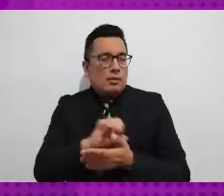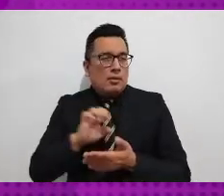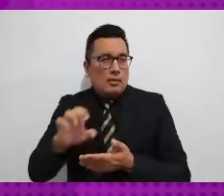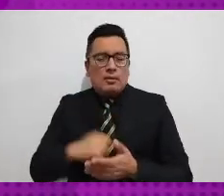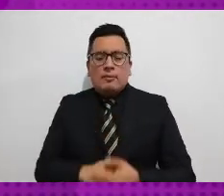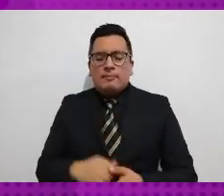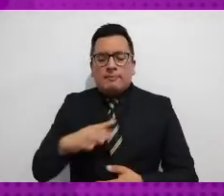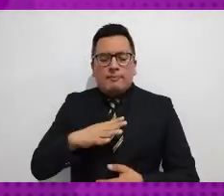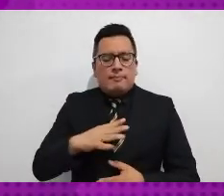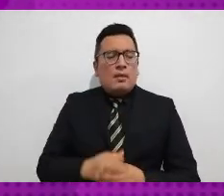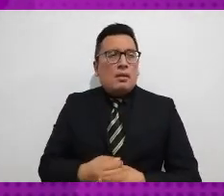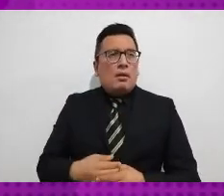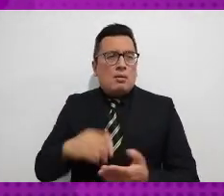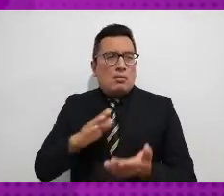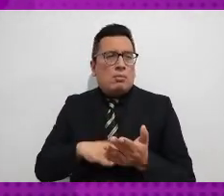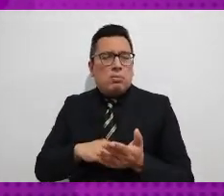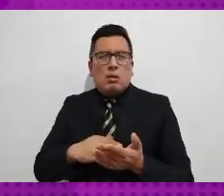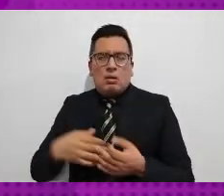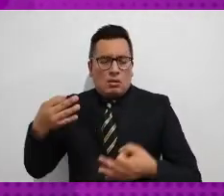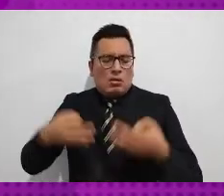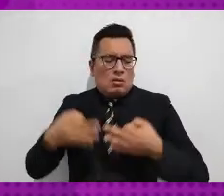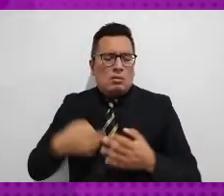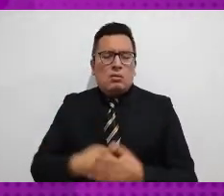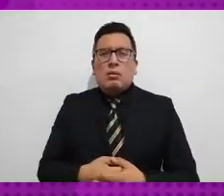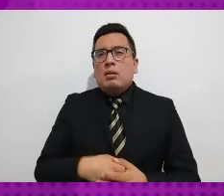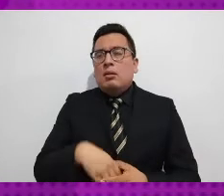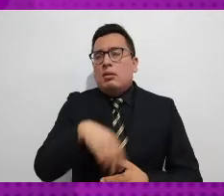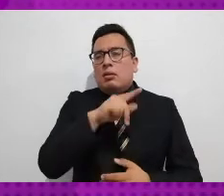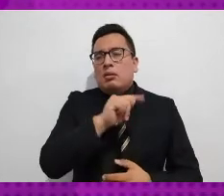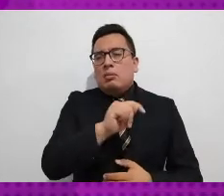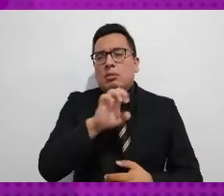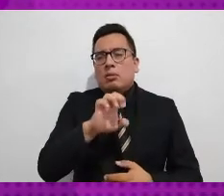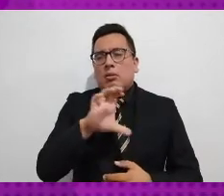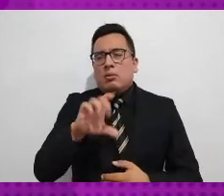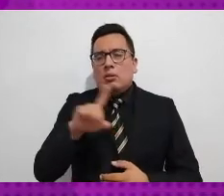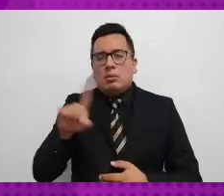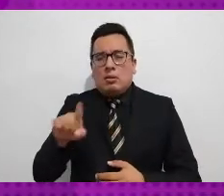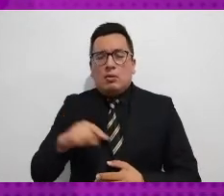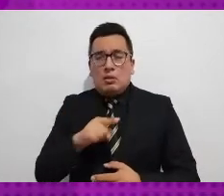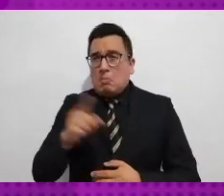tiene una sentencia que viene del Tribunal Electoral Local donde nos mandata